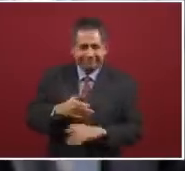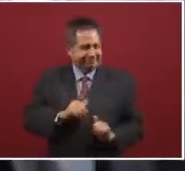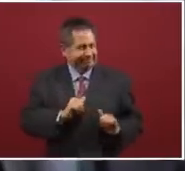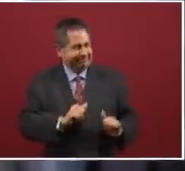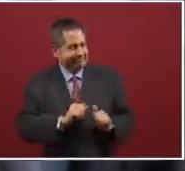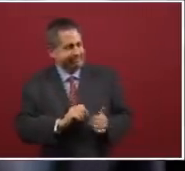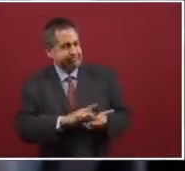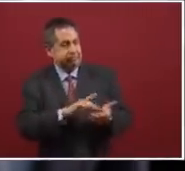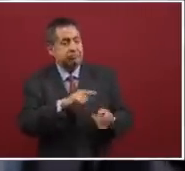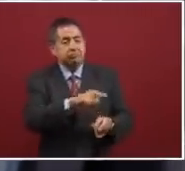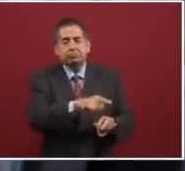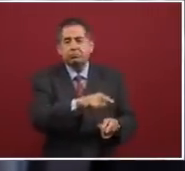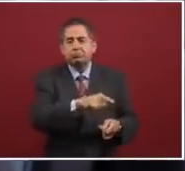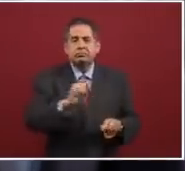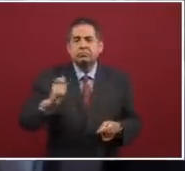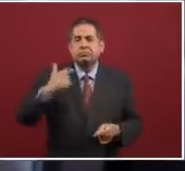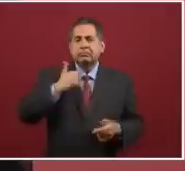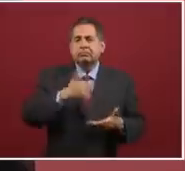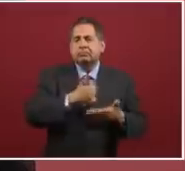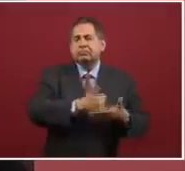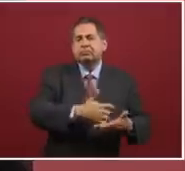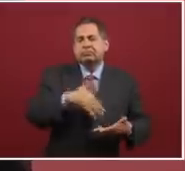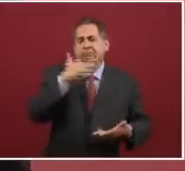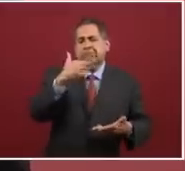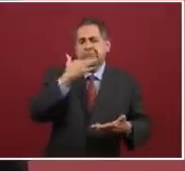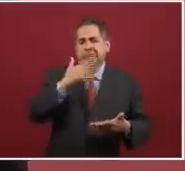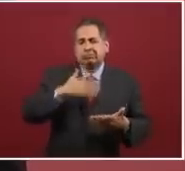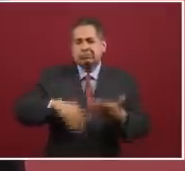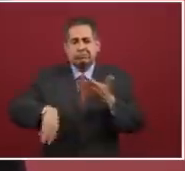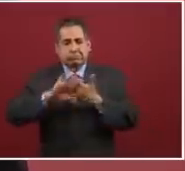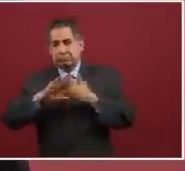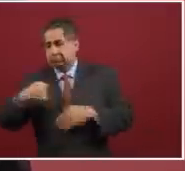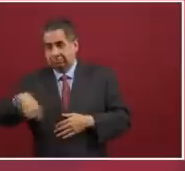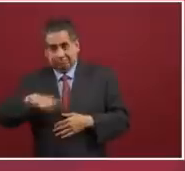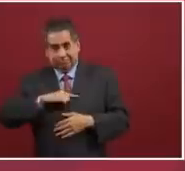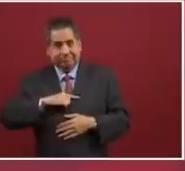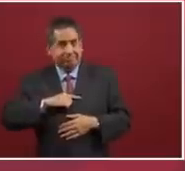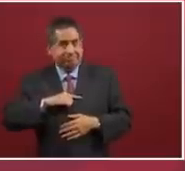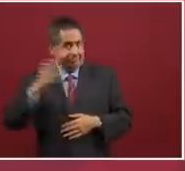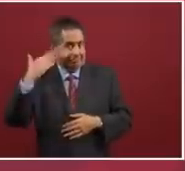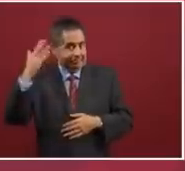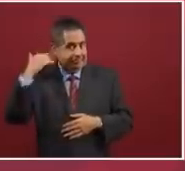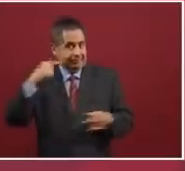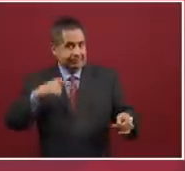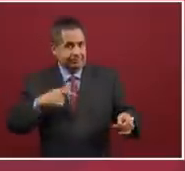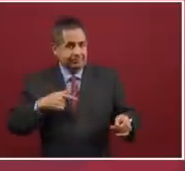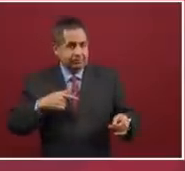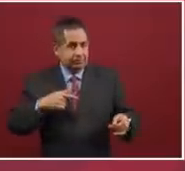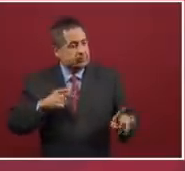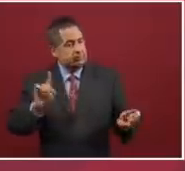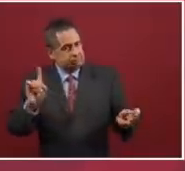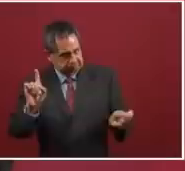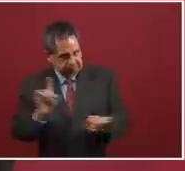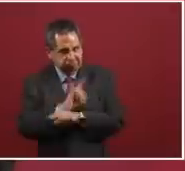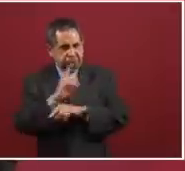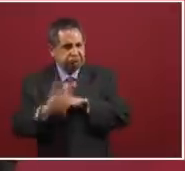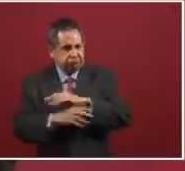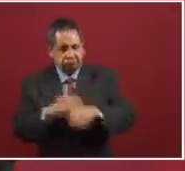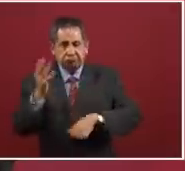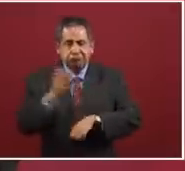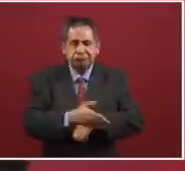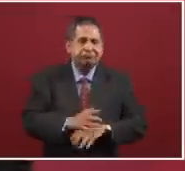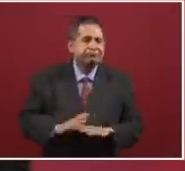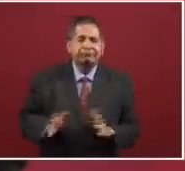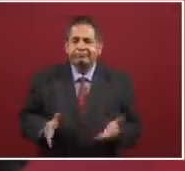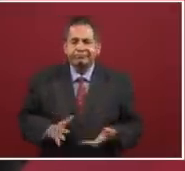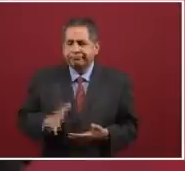porque les ayudó en el fraude en contra nuestra. Pero no por eso